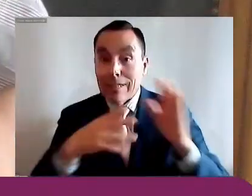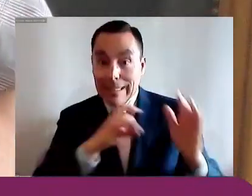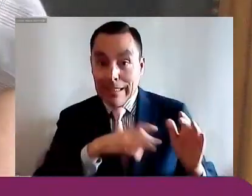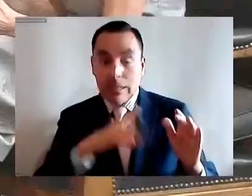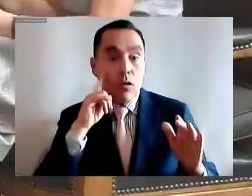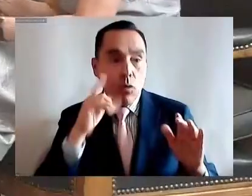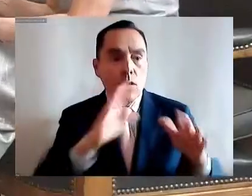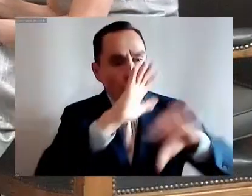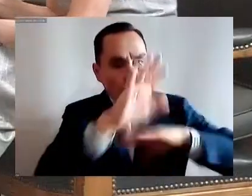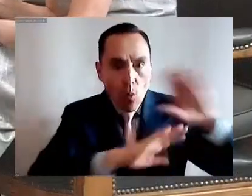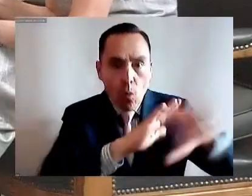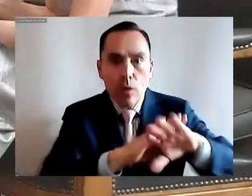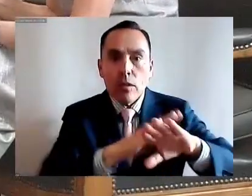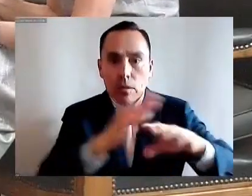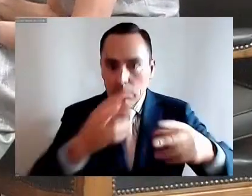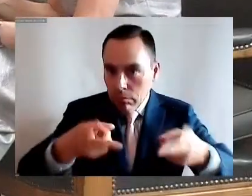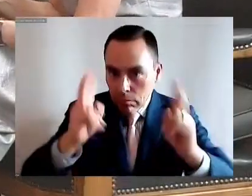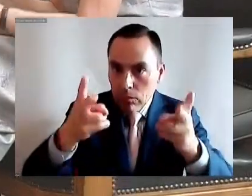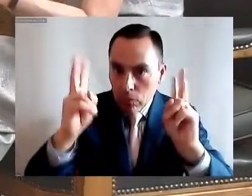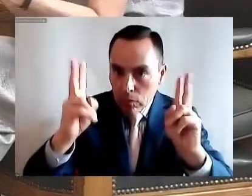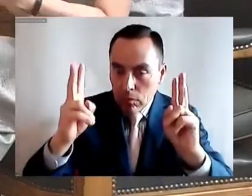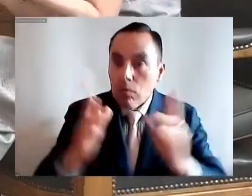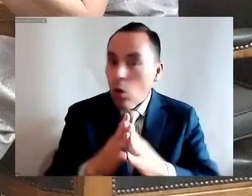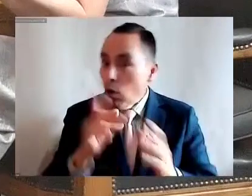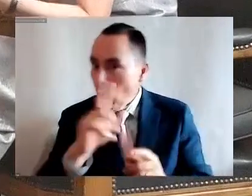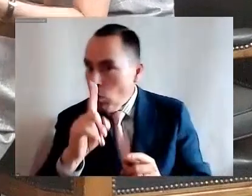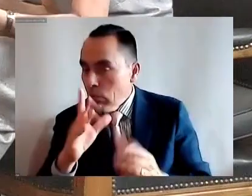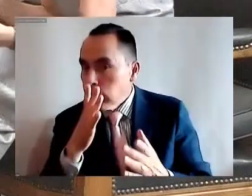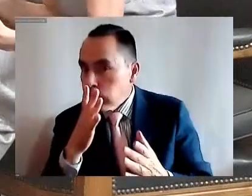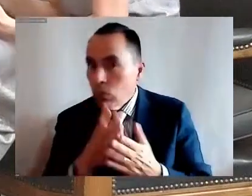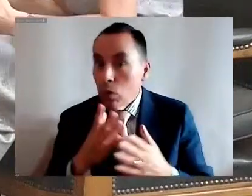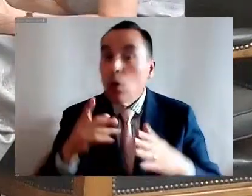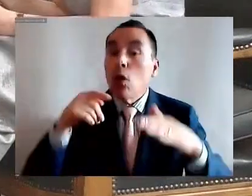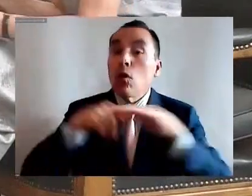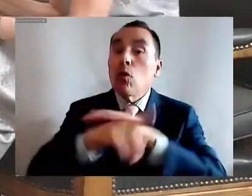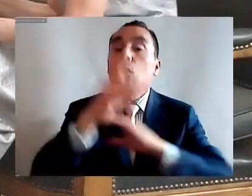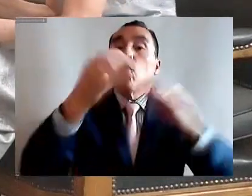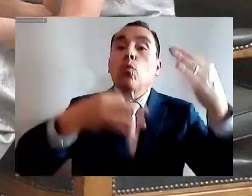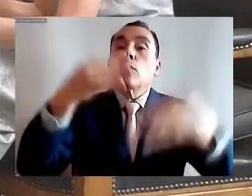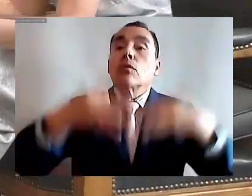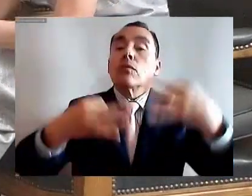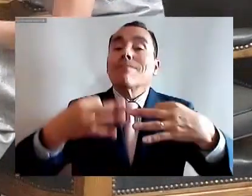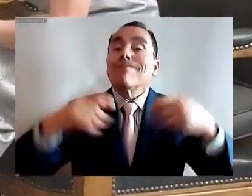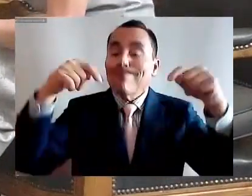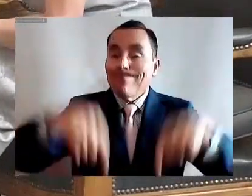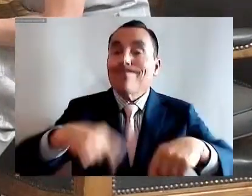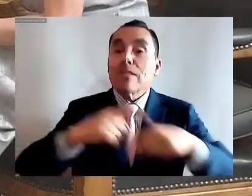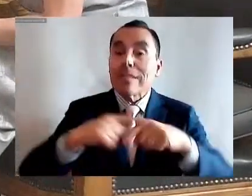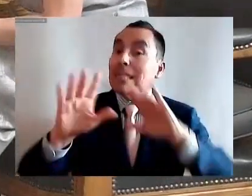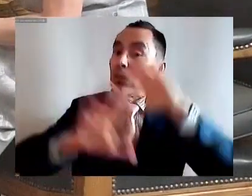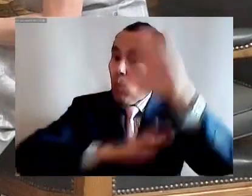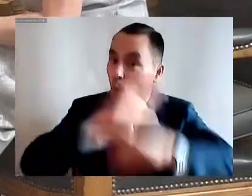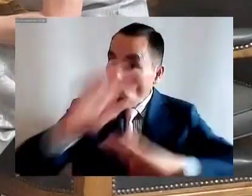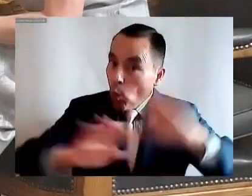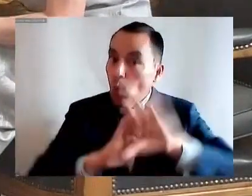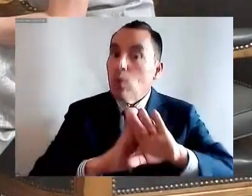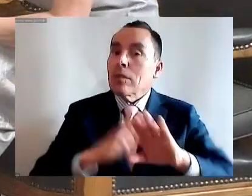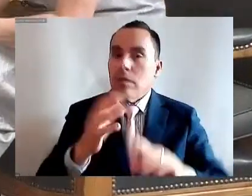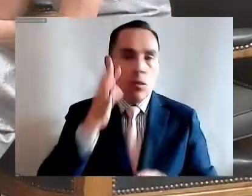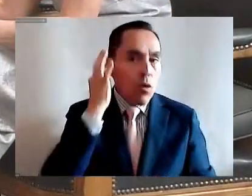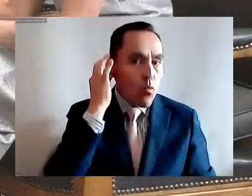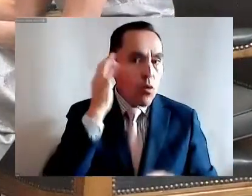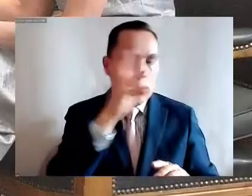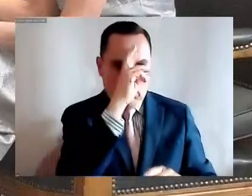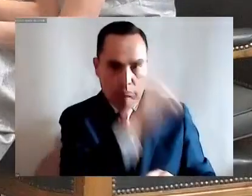no el acceso a la justicia de las mujeres y en que se preserve nuestra autonomía, analizando no solamente